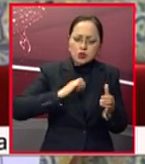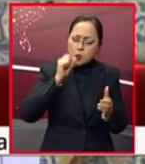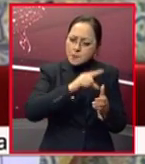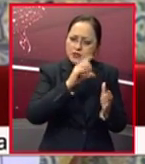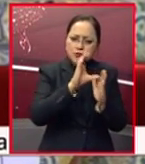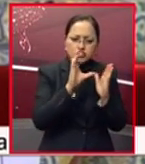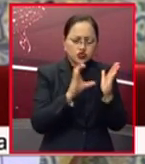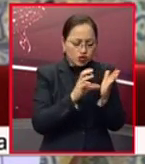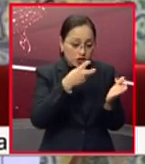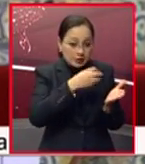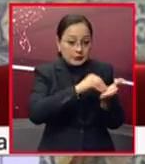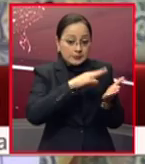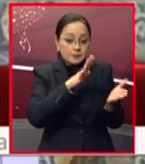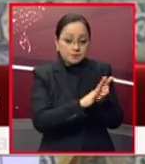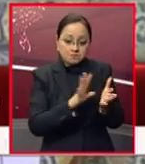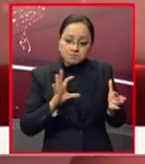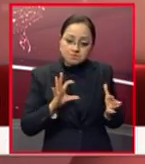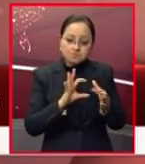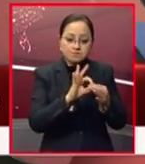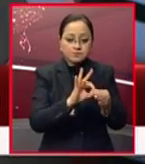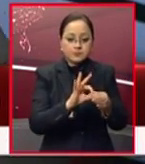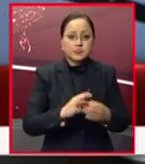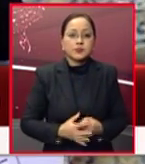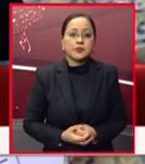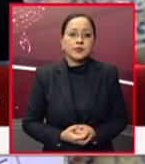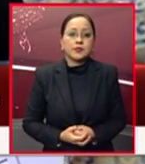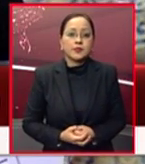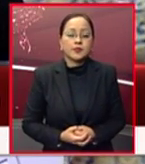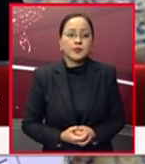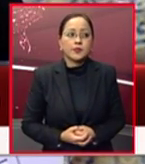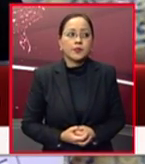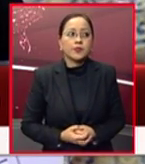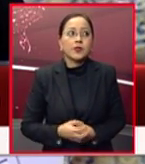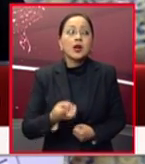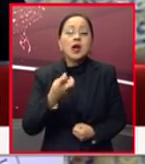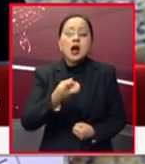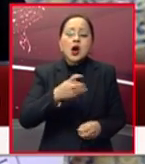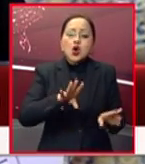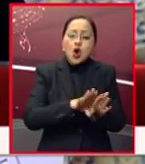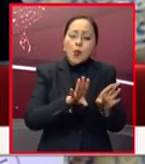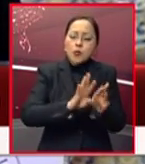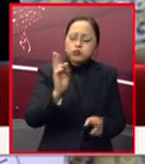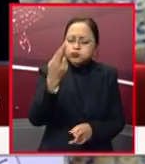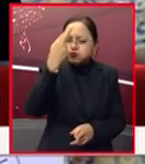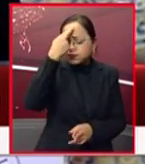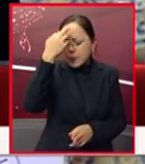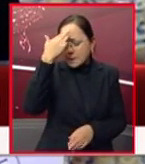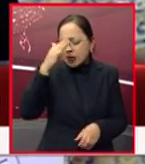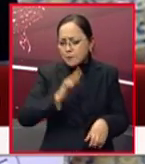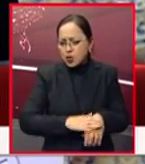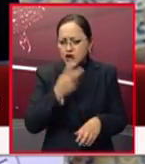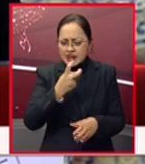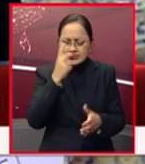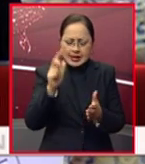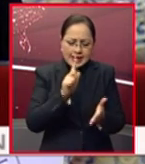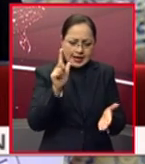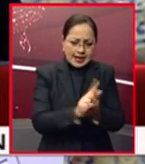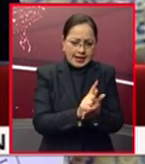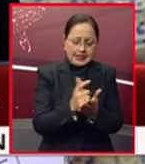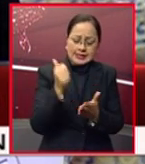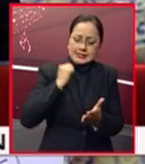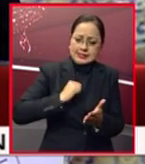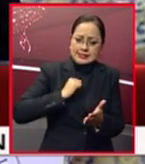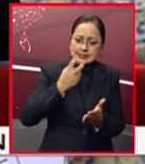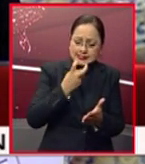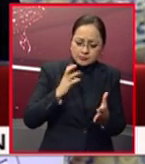nuestro sustento a nuestra Constitución. El mejor homenaje que podemos rendirle a nuestra ley fundamental